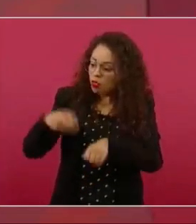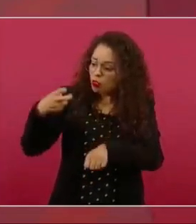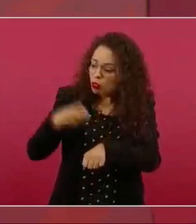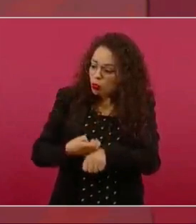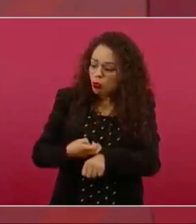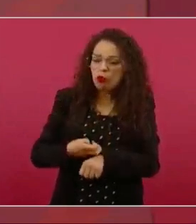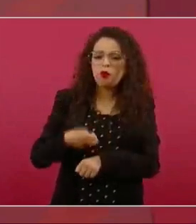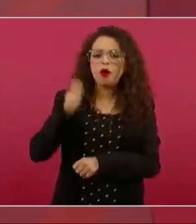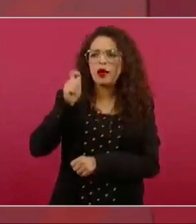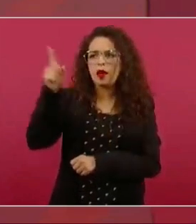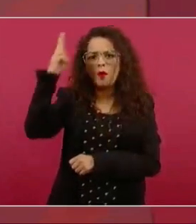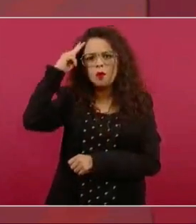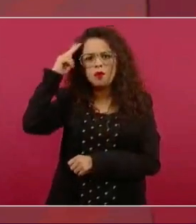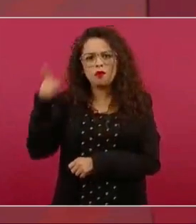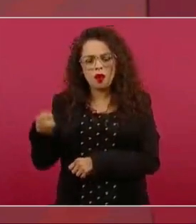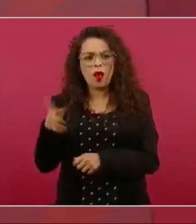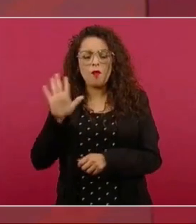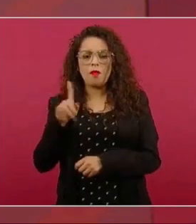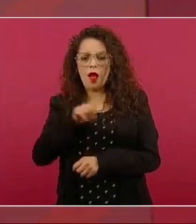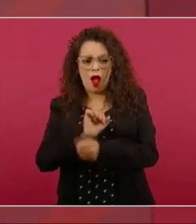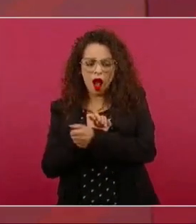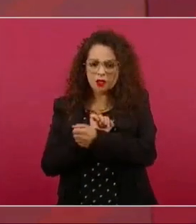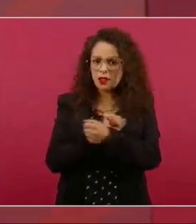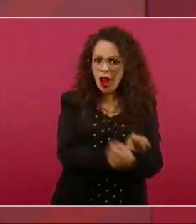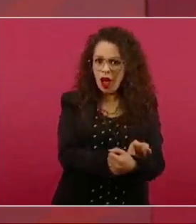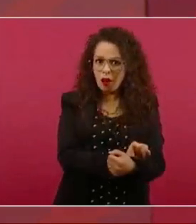Porfirio Díaz,